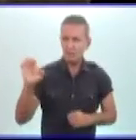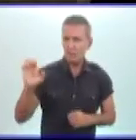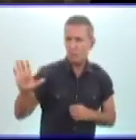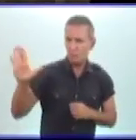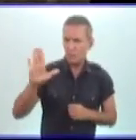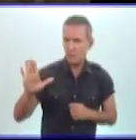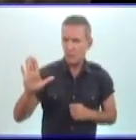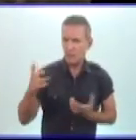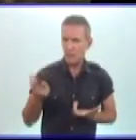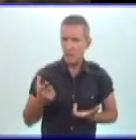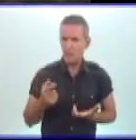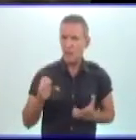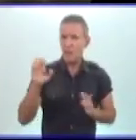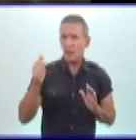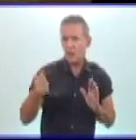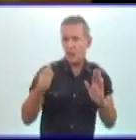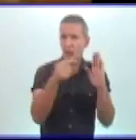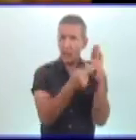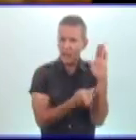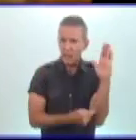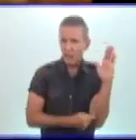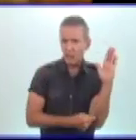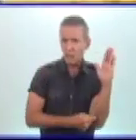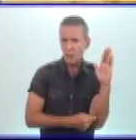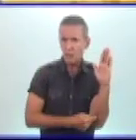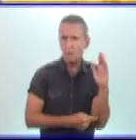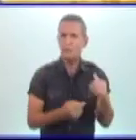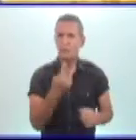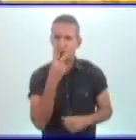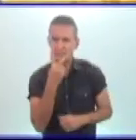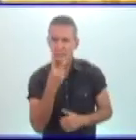que según ellos representaba el desarrollo.